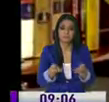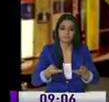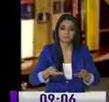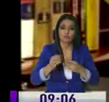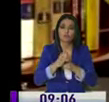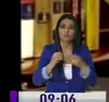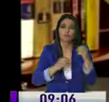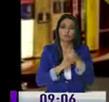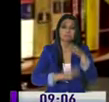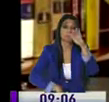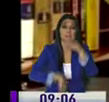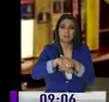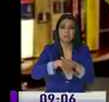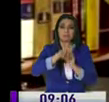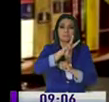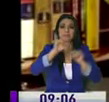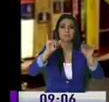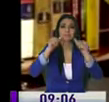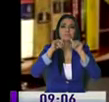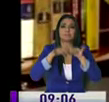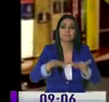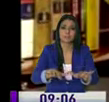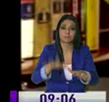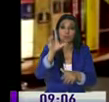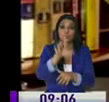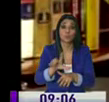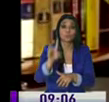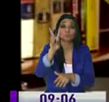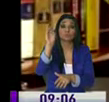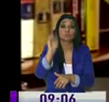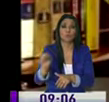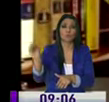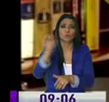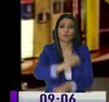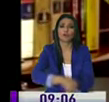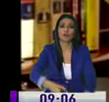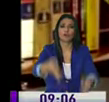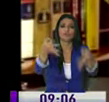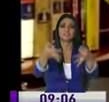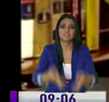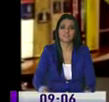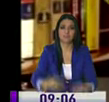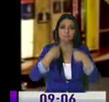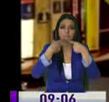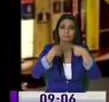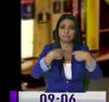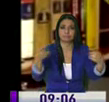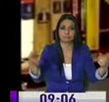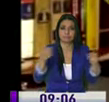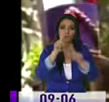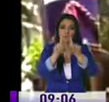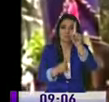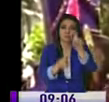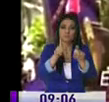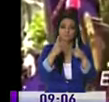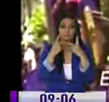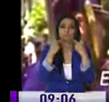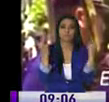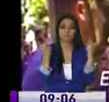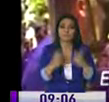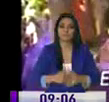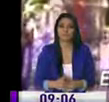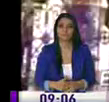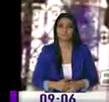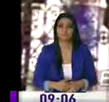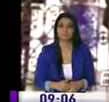máximo hasta el 26 de septiembre pues de lunes 2 de octubre presentará oficialmente el contenido de la consulta informó